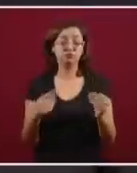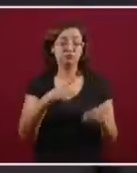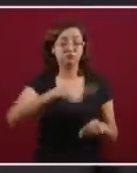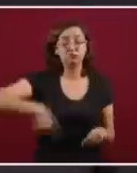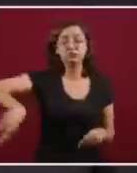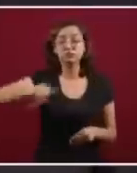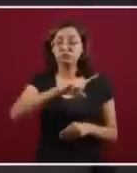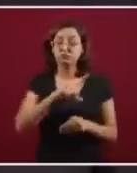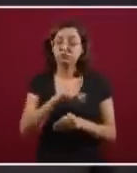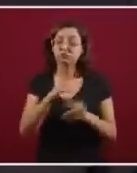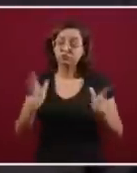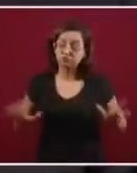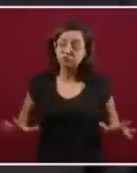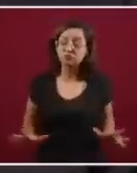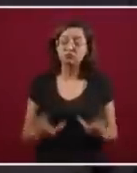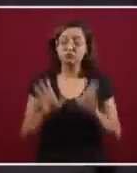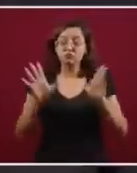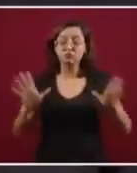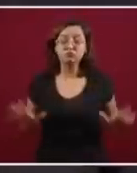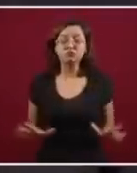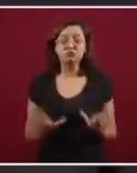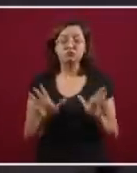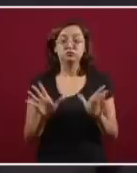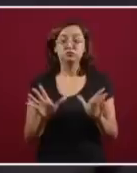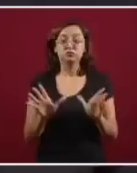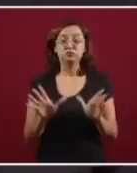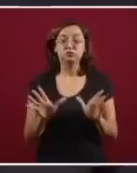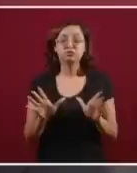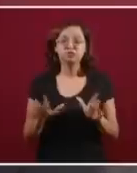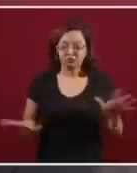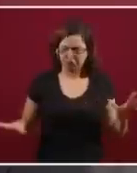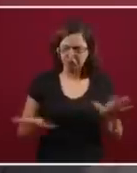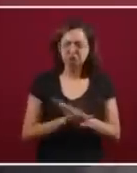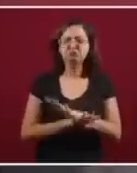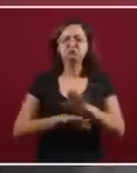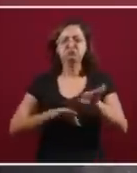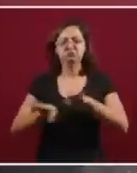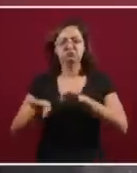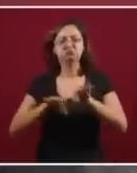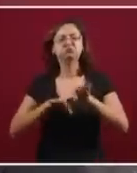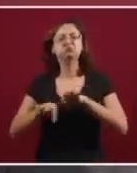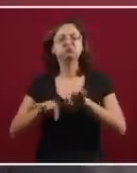están promoviendo de esta reforma